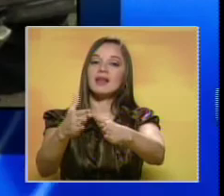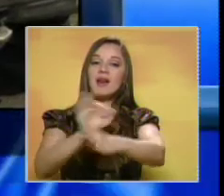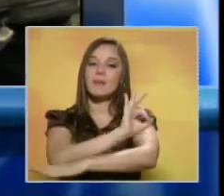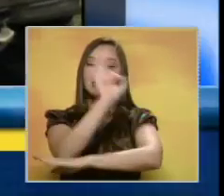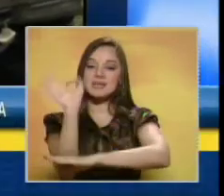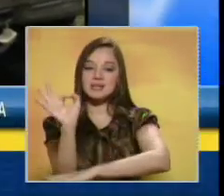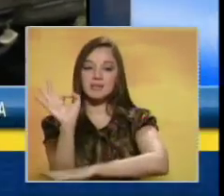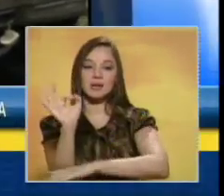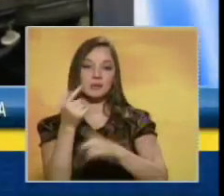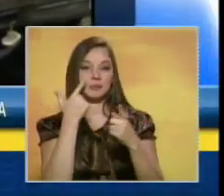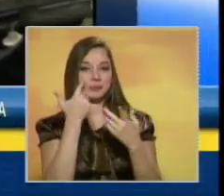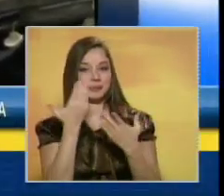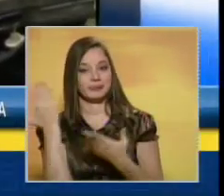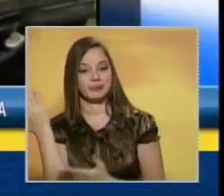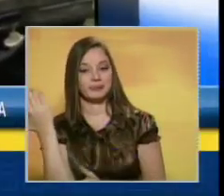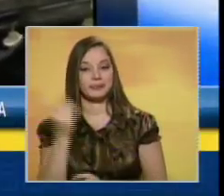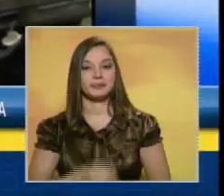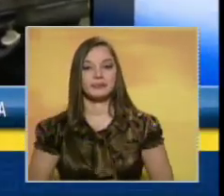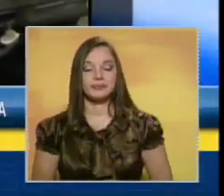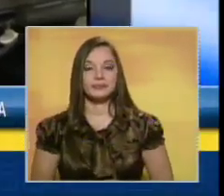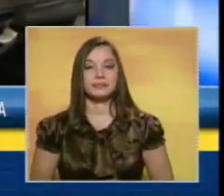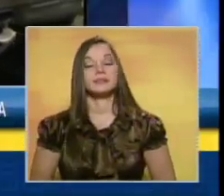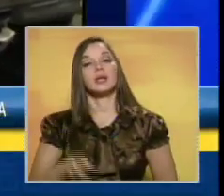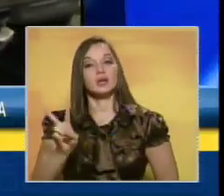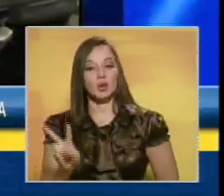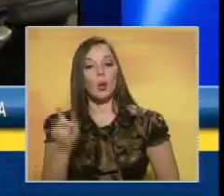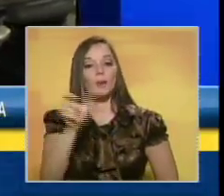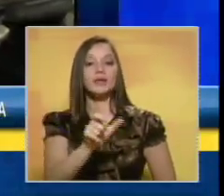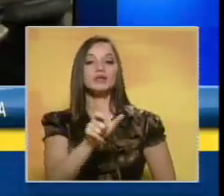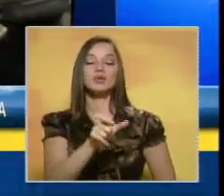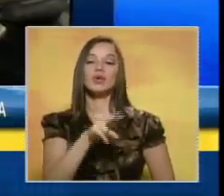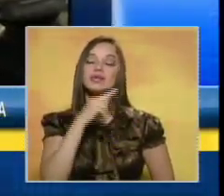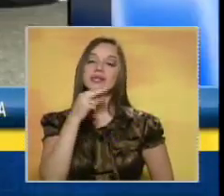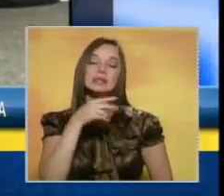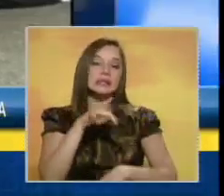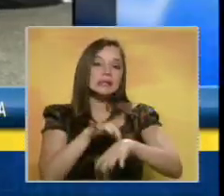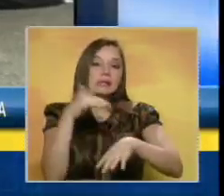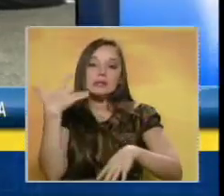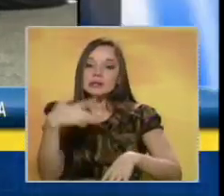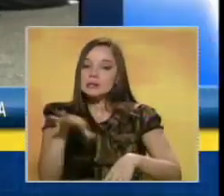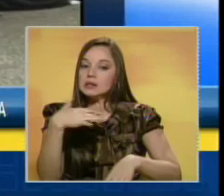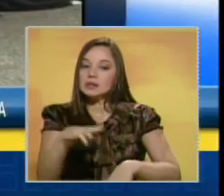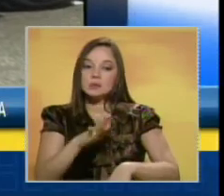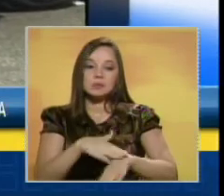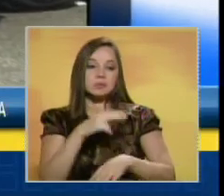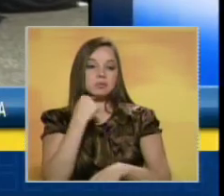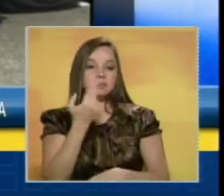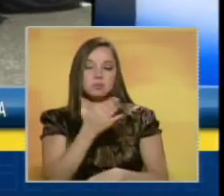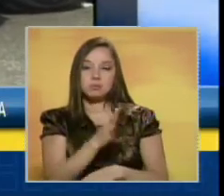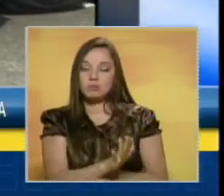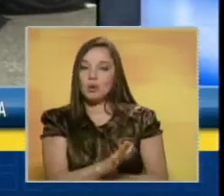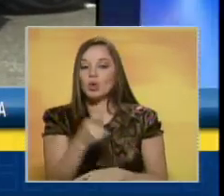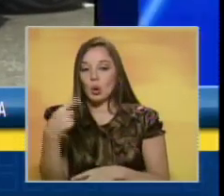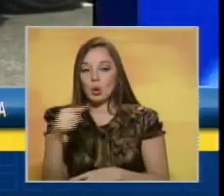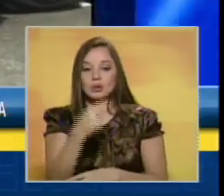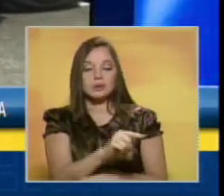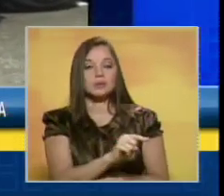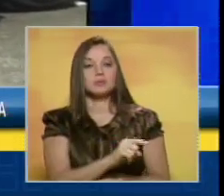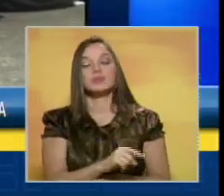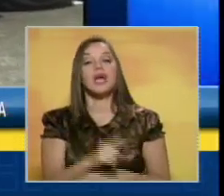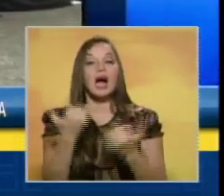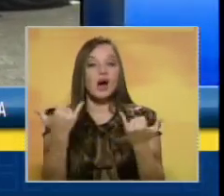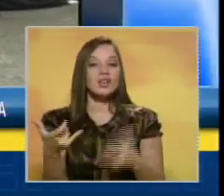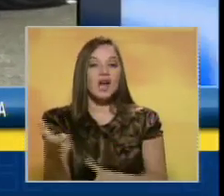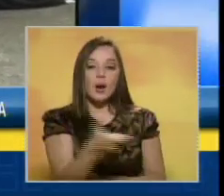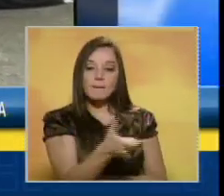accidente ocurrió en el sector La Lucía. Otras 2 personas resultaron gravemente heridas por el hecho. En estos momentos, bomberos de